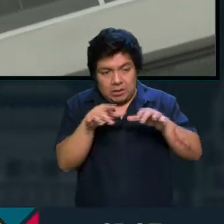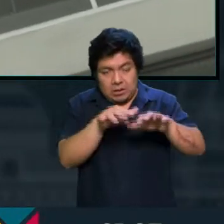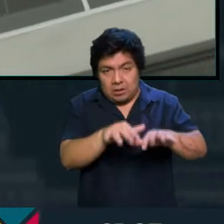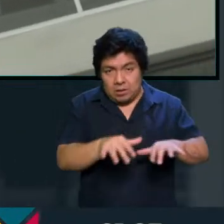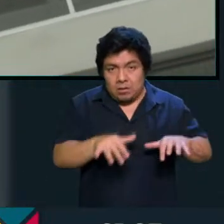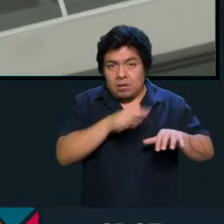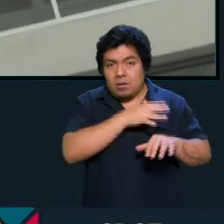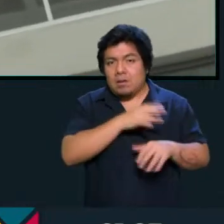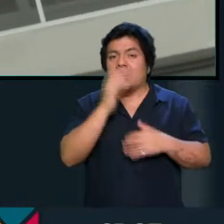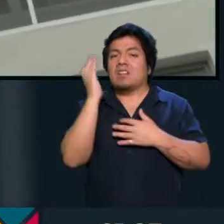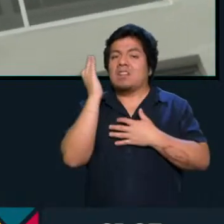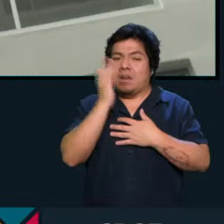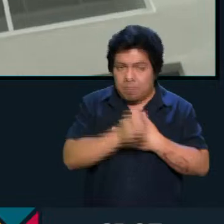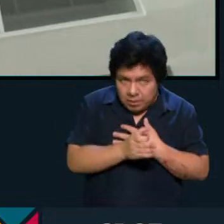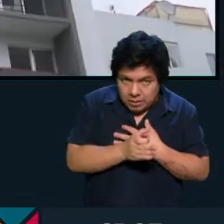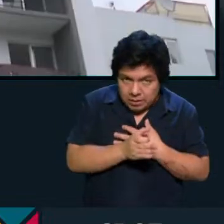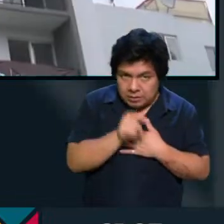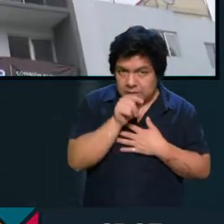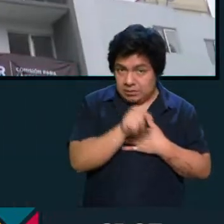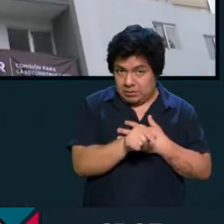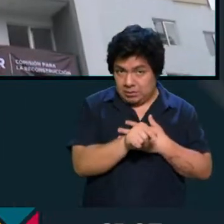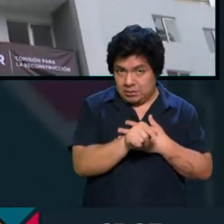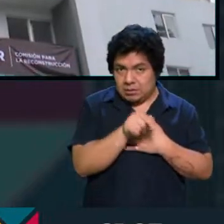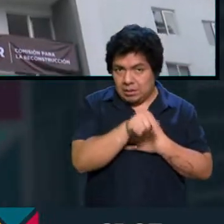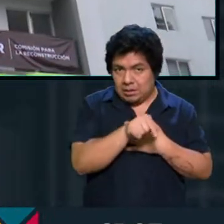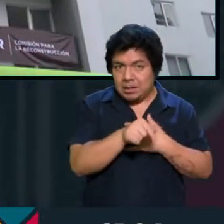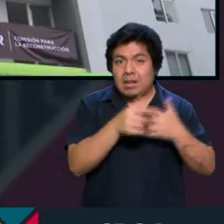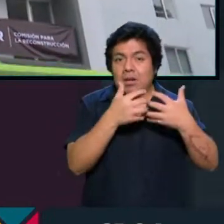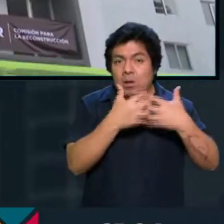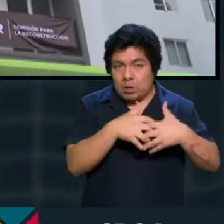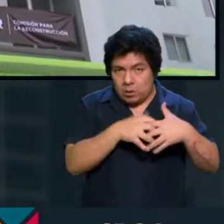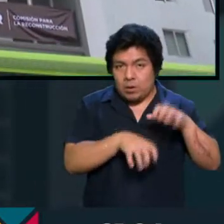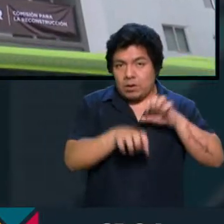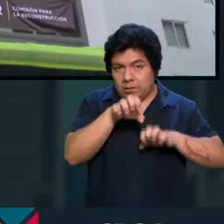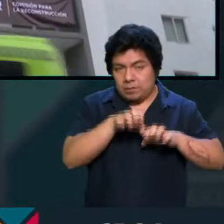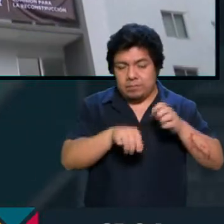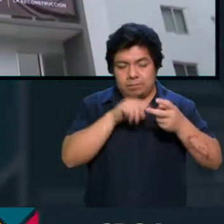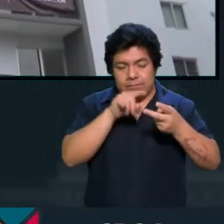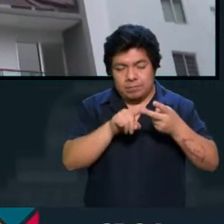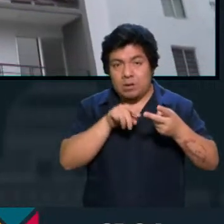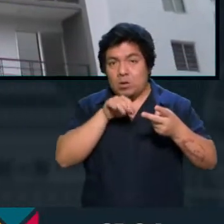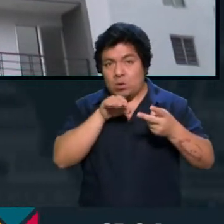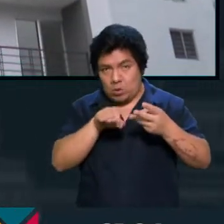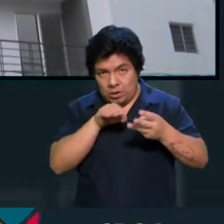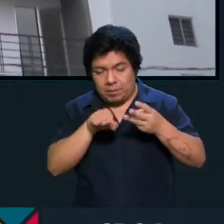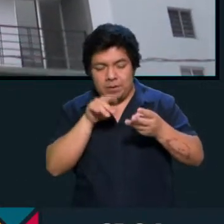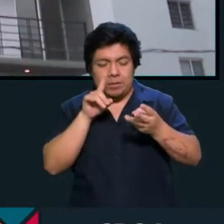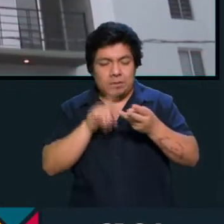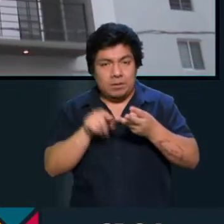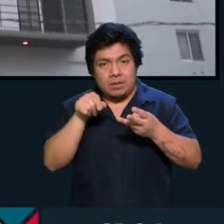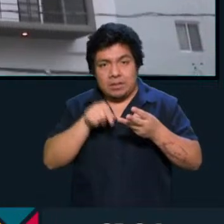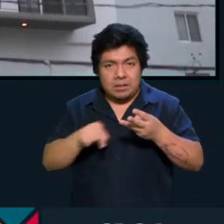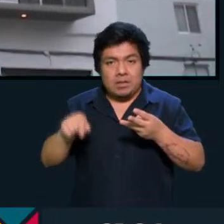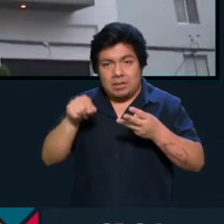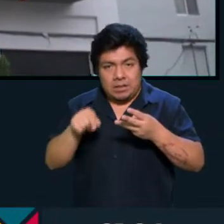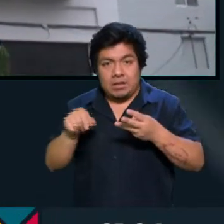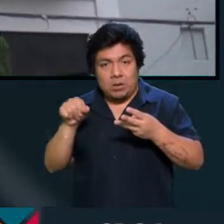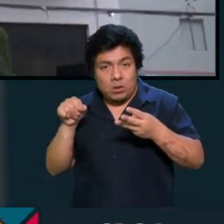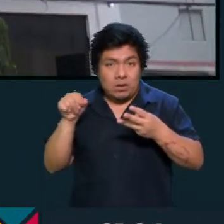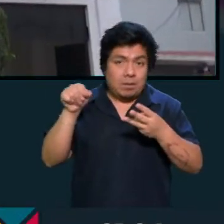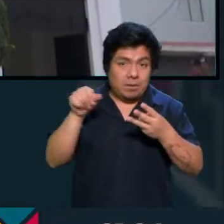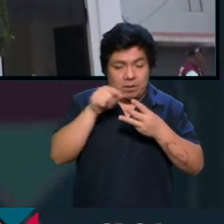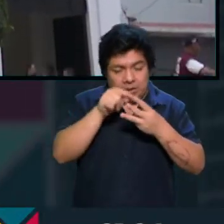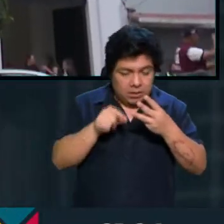Asamblea General, que, repito, la garantía es que los empresarios, los trabajadores tienen representación equitativa en